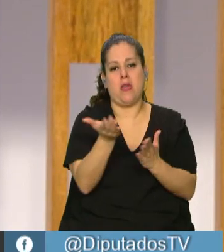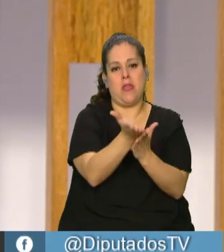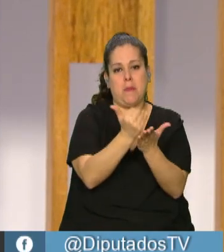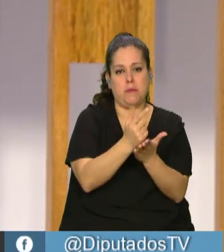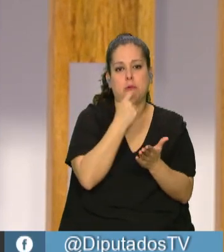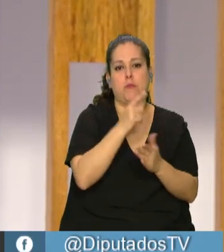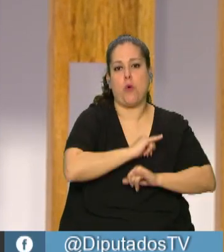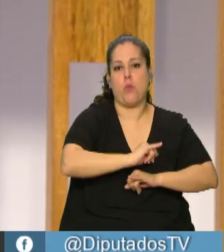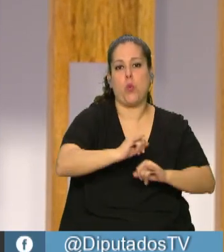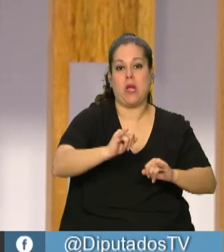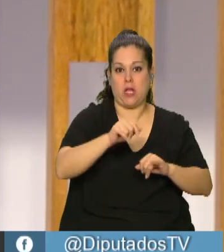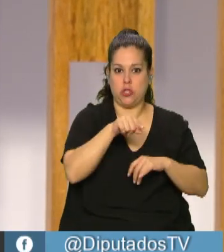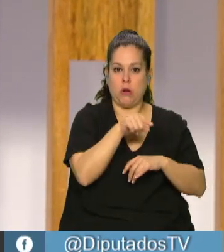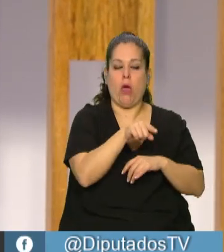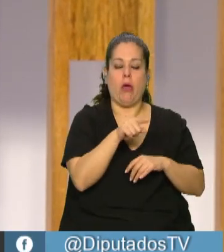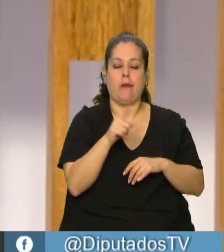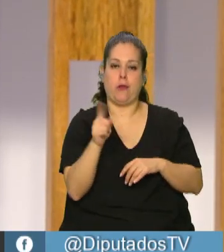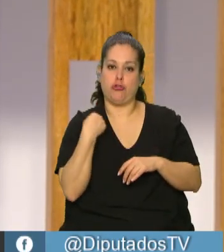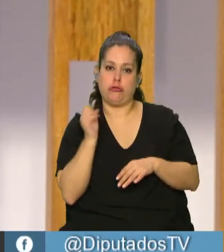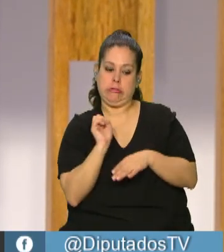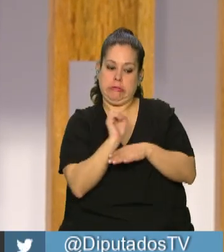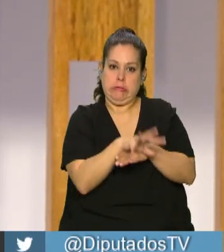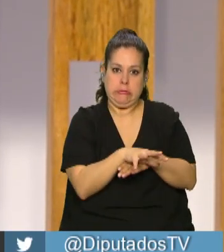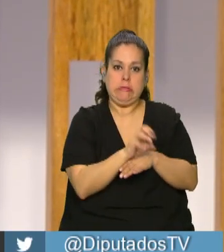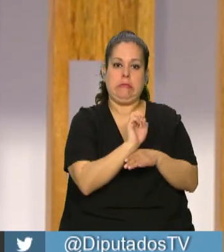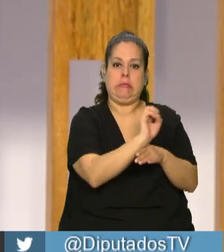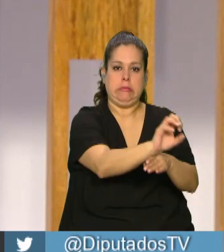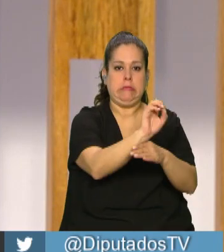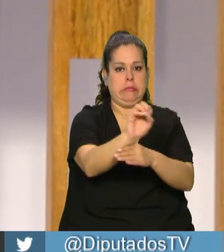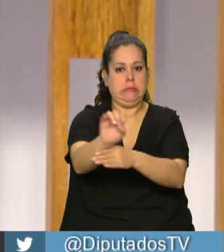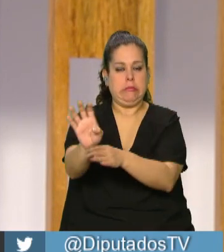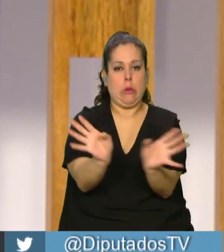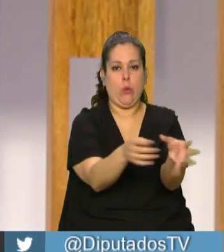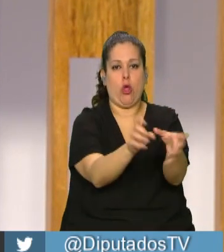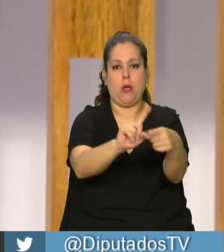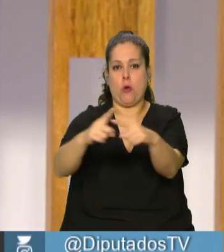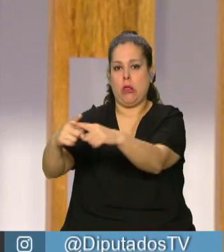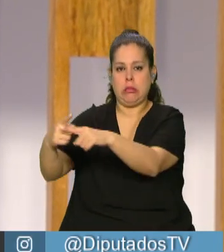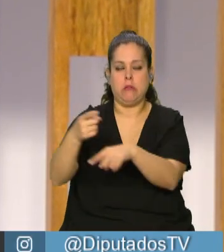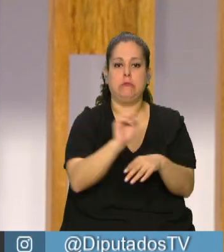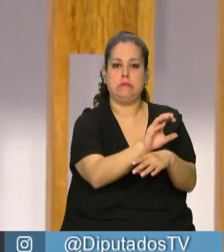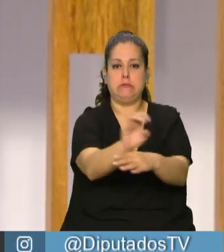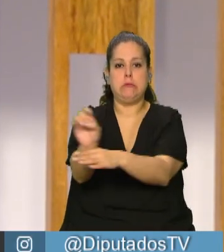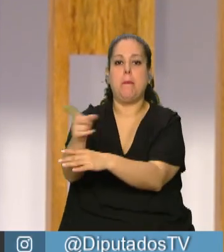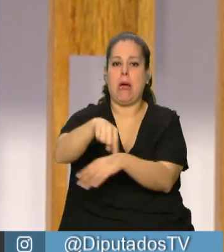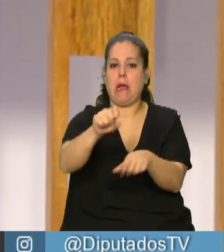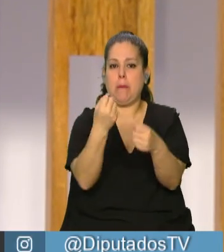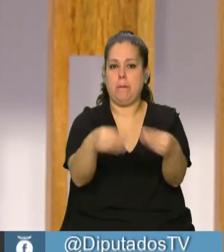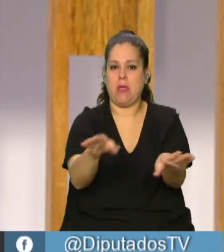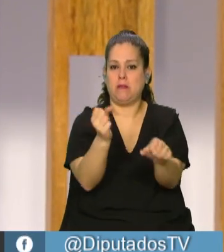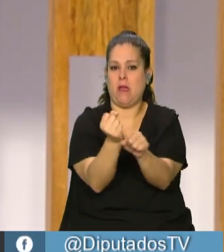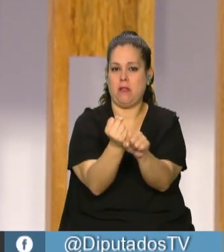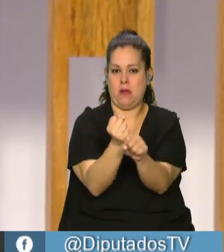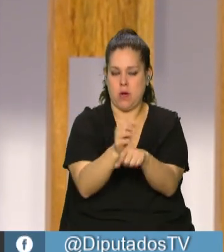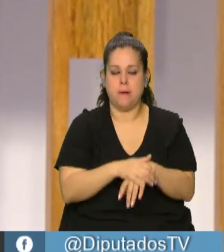tenemos de publicaciones, nosotros le vamos girando a los distintos bloques todo el material con el que pueden ir trabajando. Claro, porque muchas veces lo que